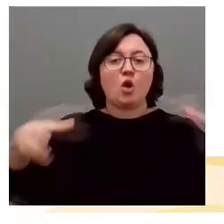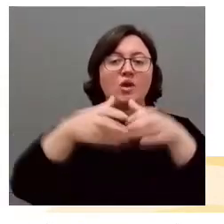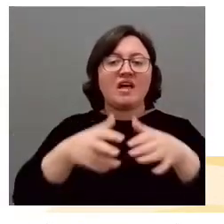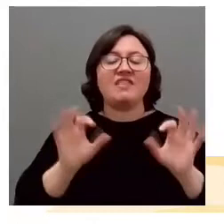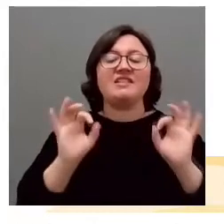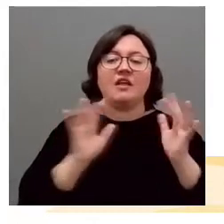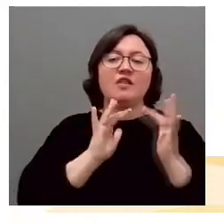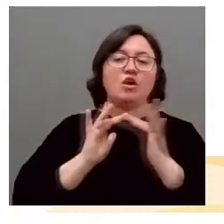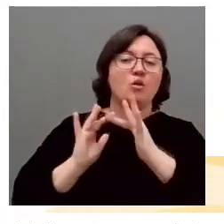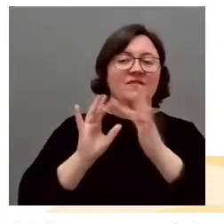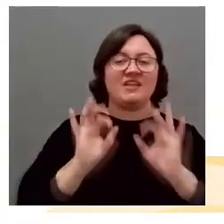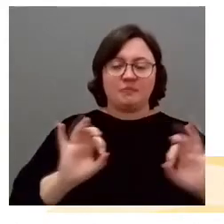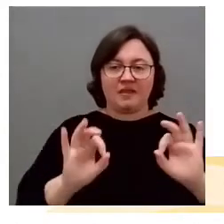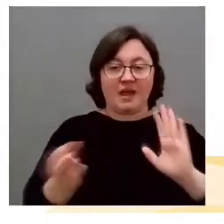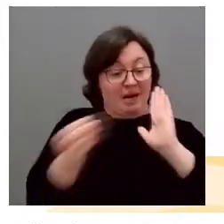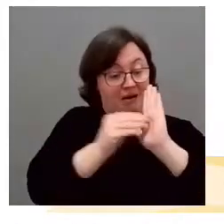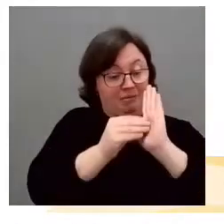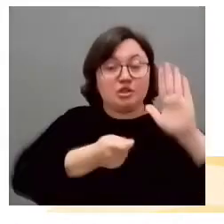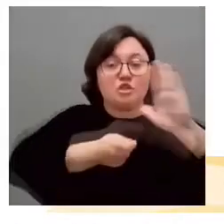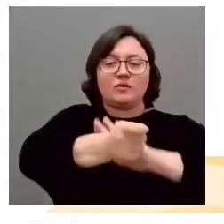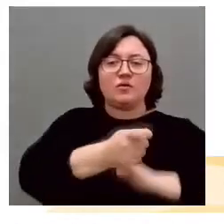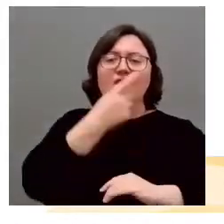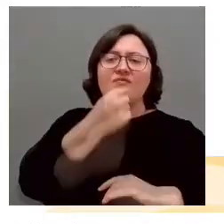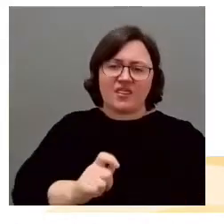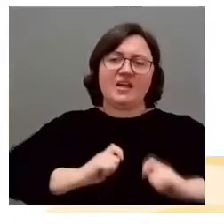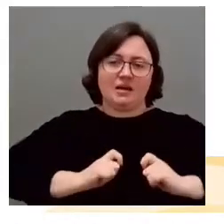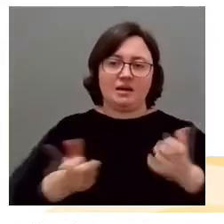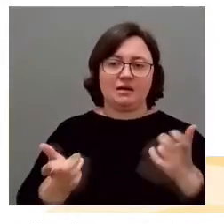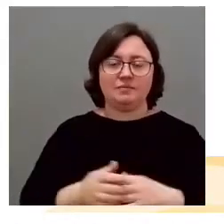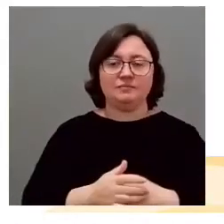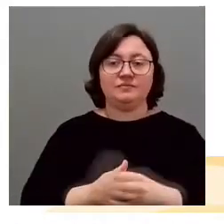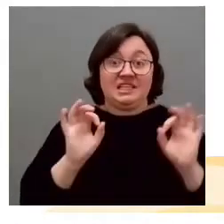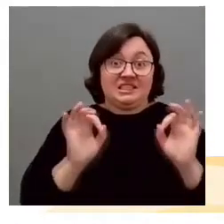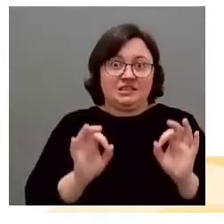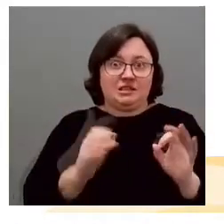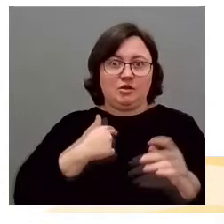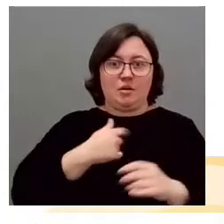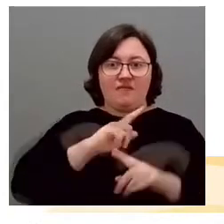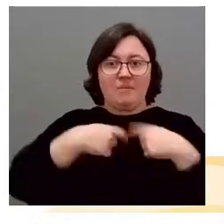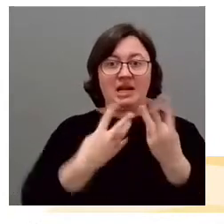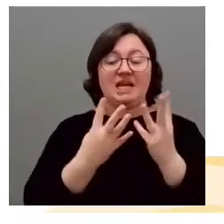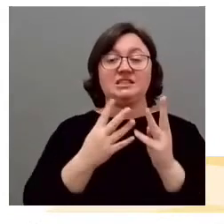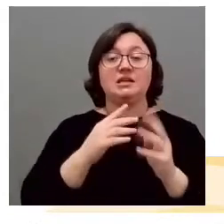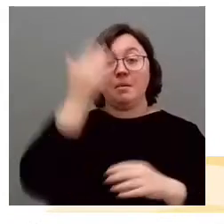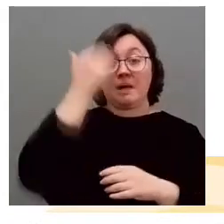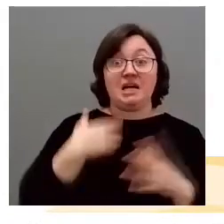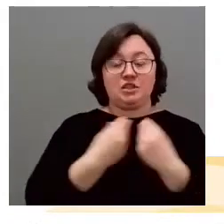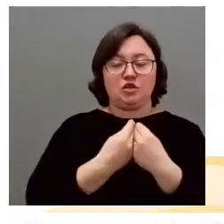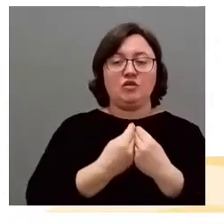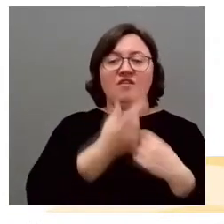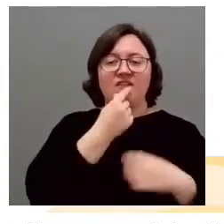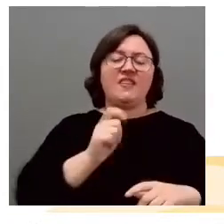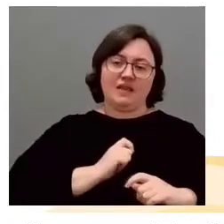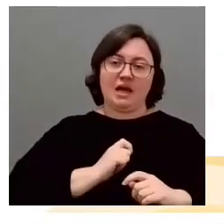especial para facilitar el acceso al mismo de las familias con parálisis cerebral. Y no debemos de olvidar que